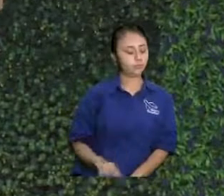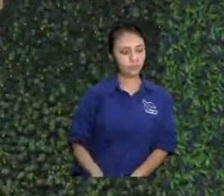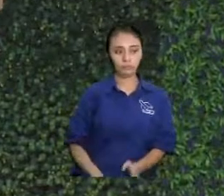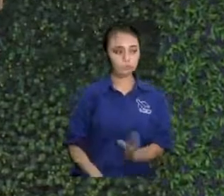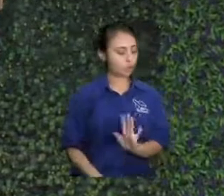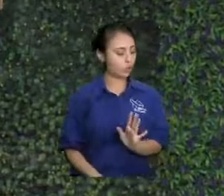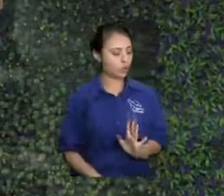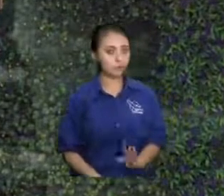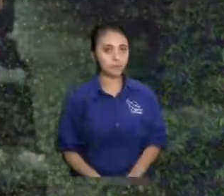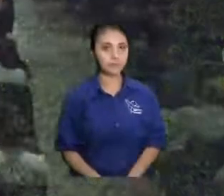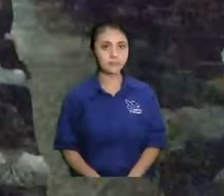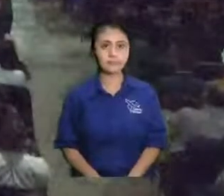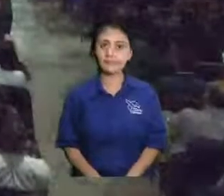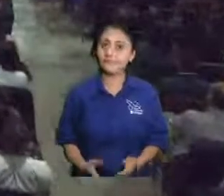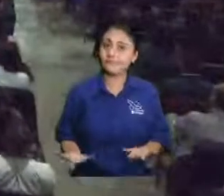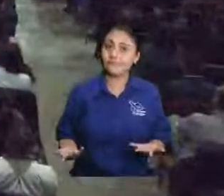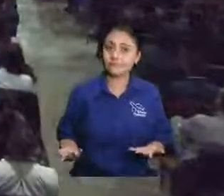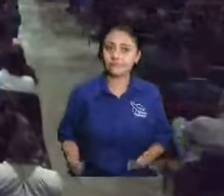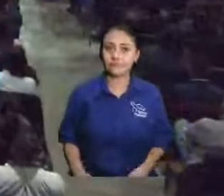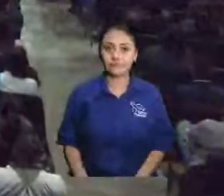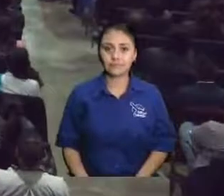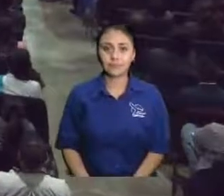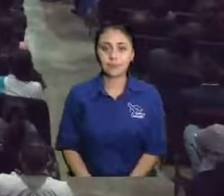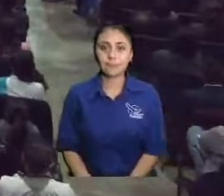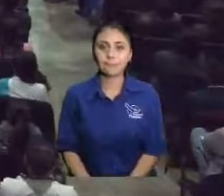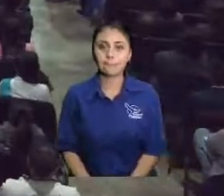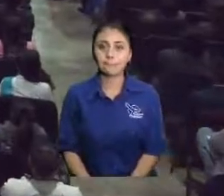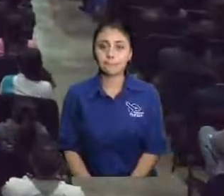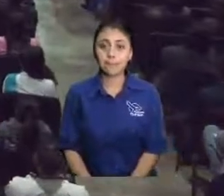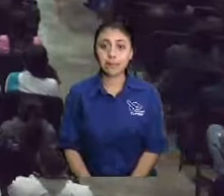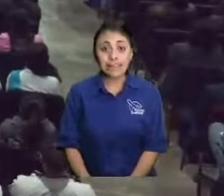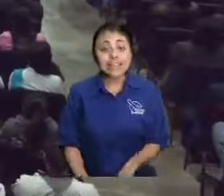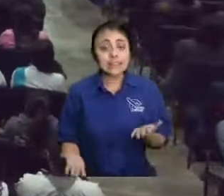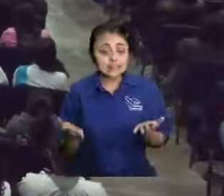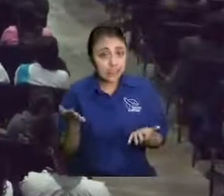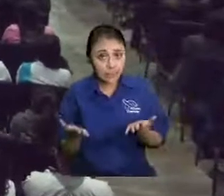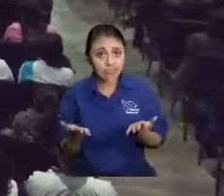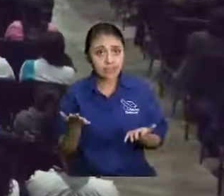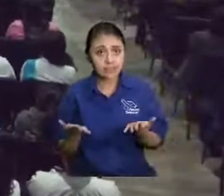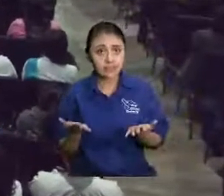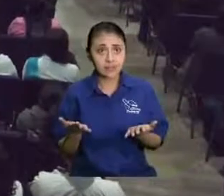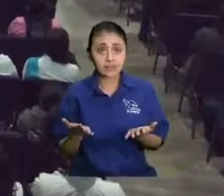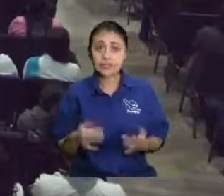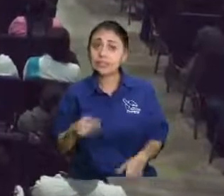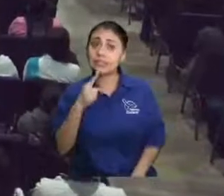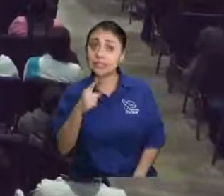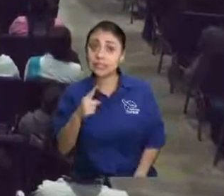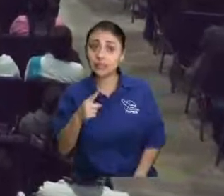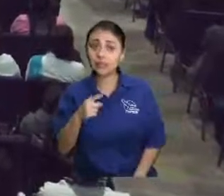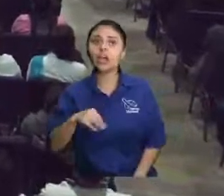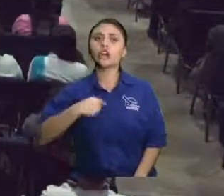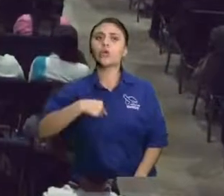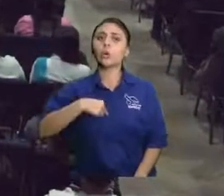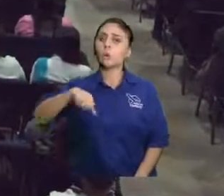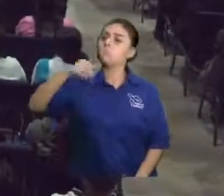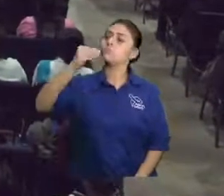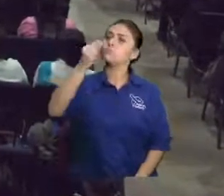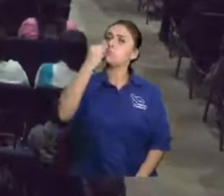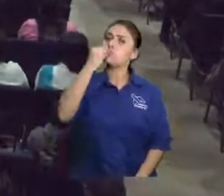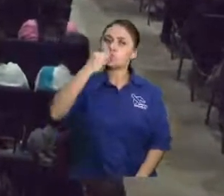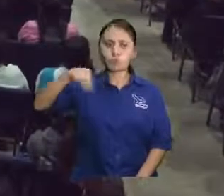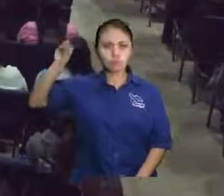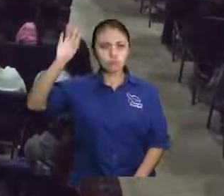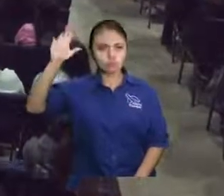que el Señor es mi testigo. Y tal vez, hasta, se lo juro por esta. Hasta.